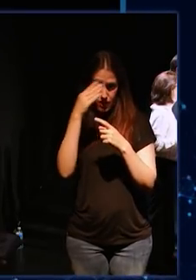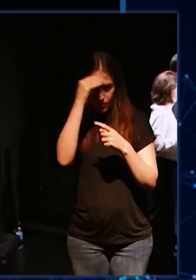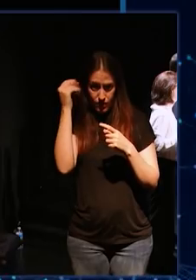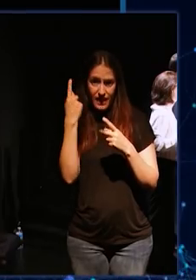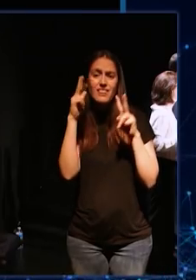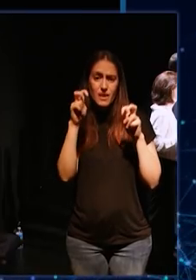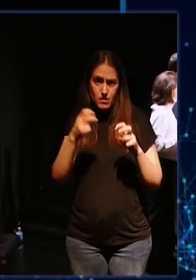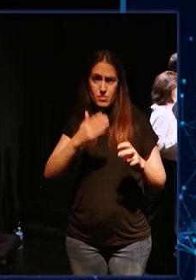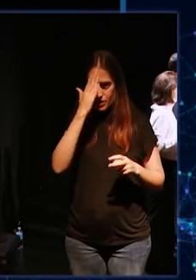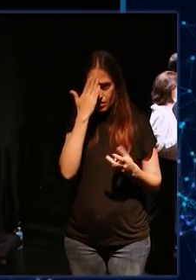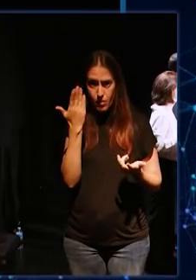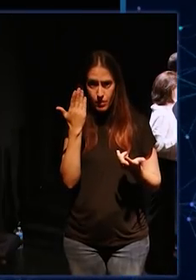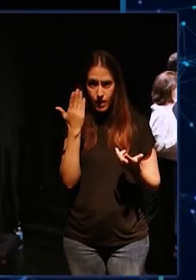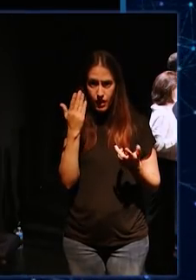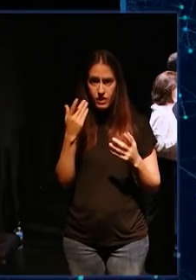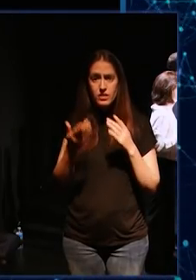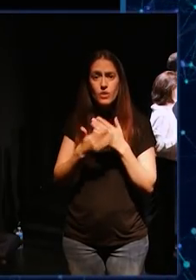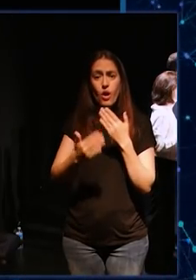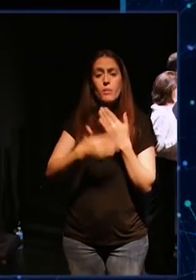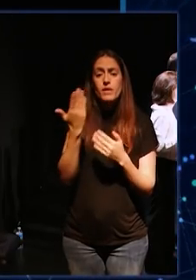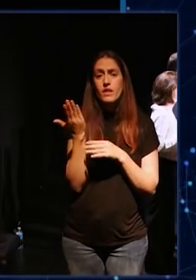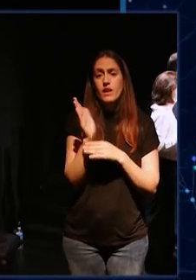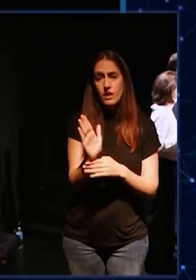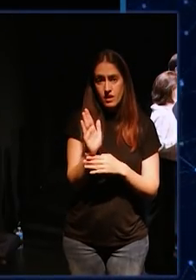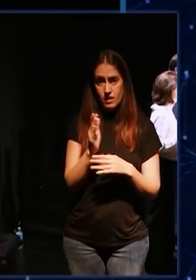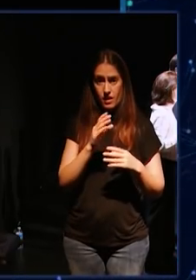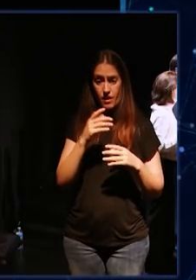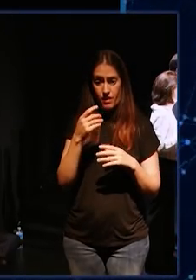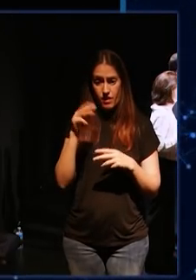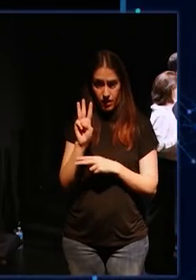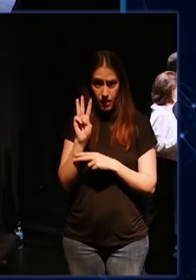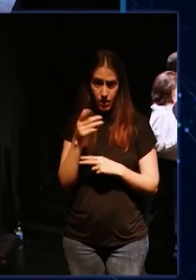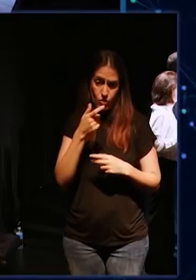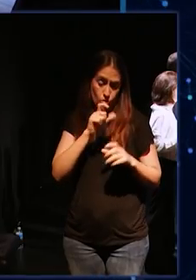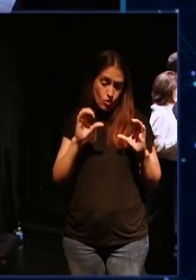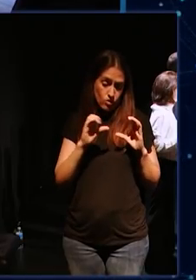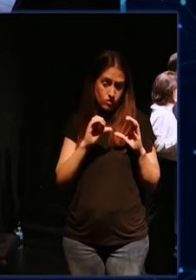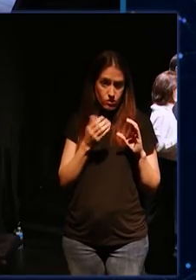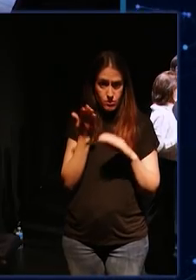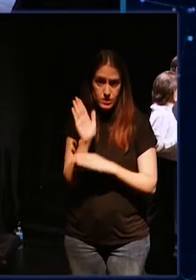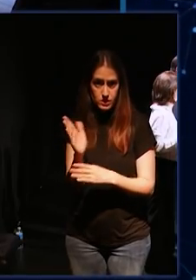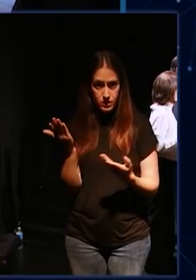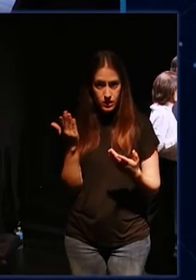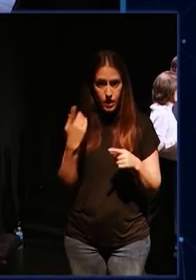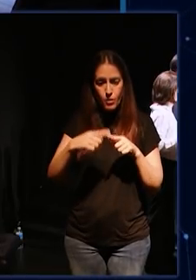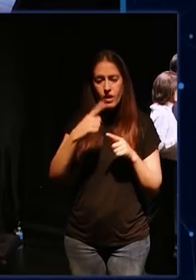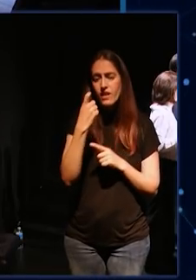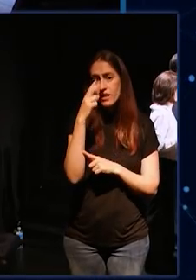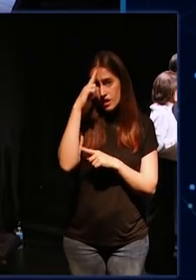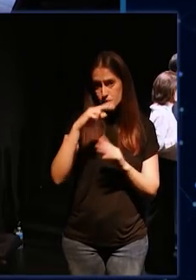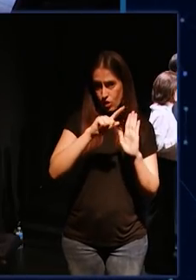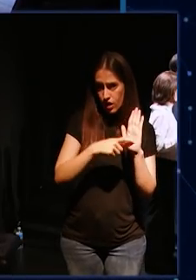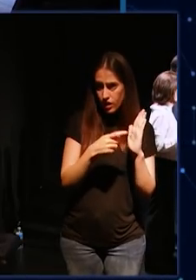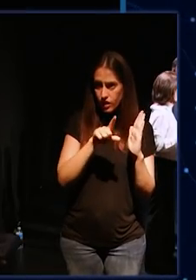es el tema que ha llevado a Ciudadanos a presentarse en Cardedeu, la verdad. Entonces, hemos de hablar del respeto a la ley,